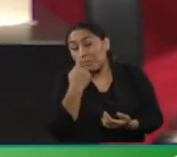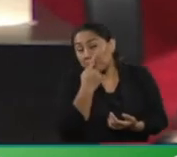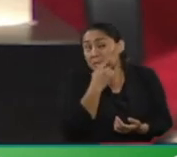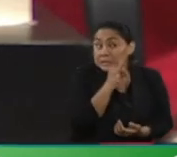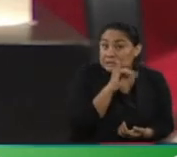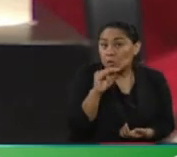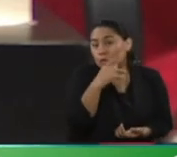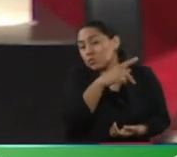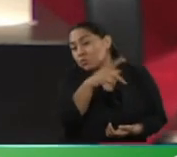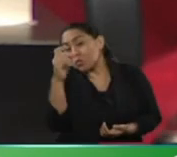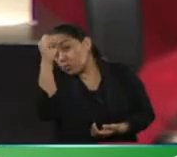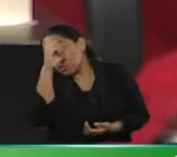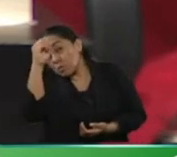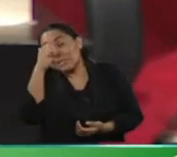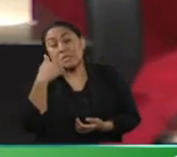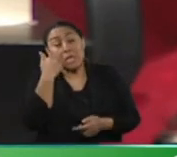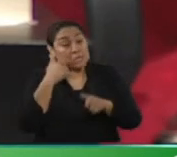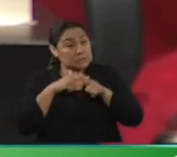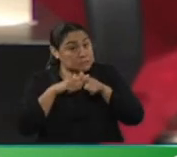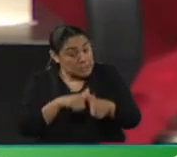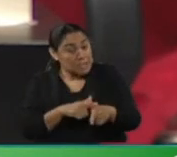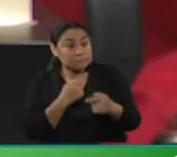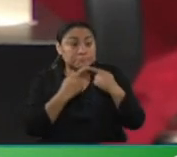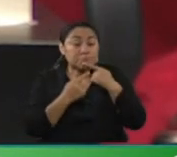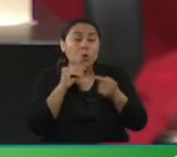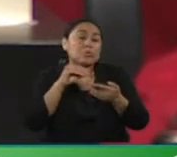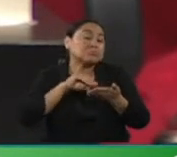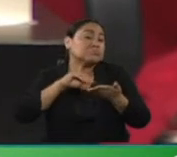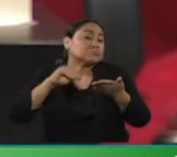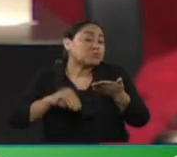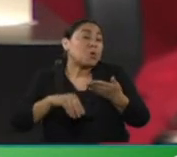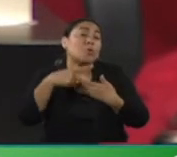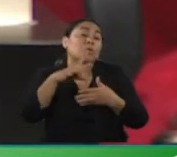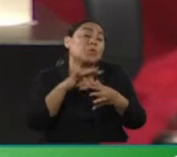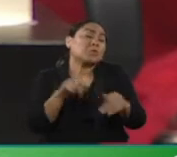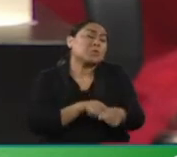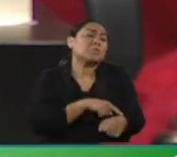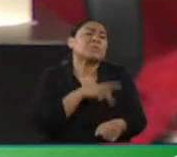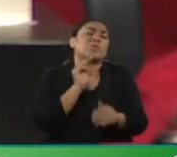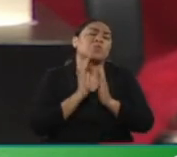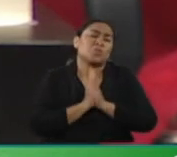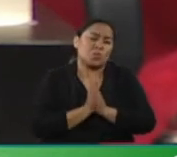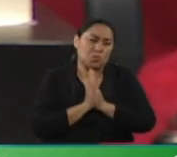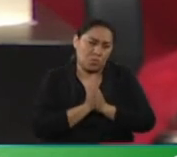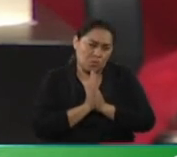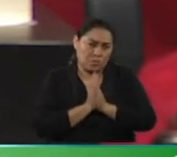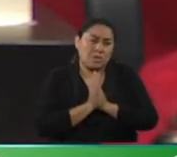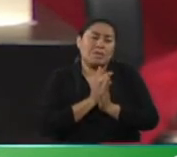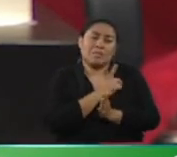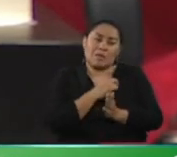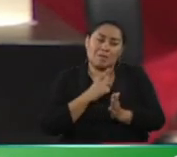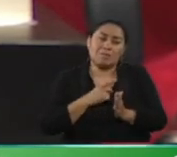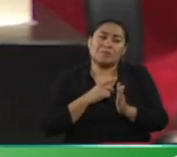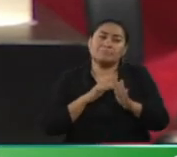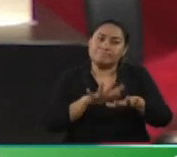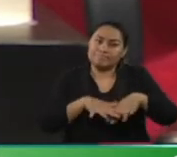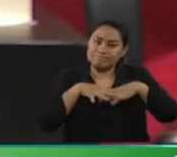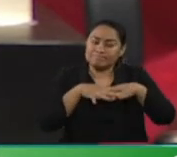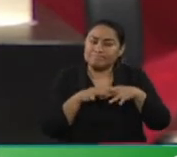con la determinación de retirar o no la reserva o con lo que está diciendo pero ayudemos a que haya un buen